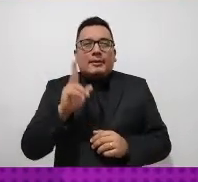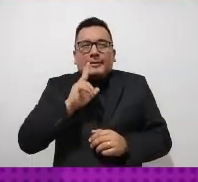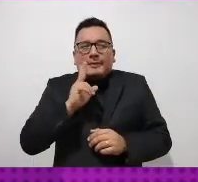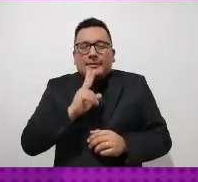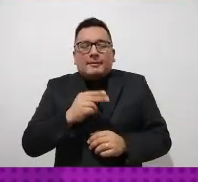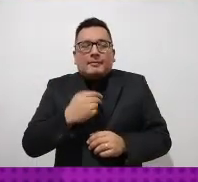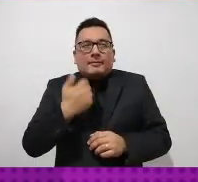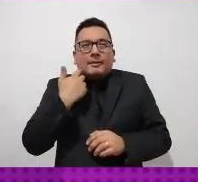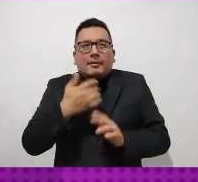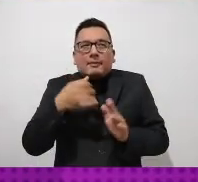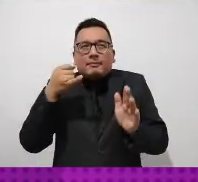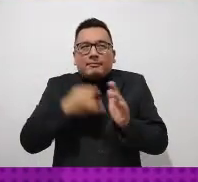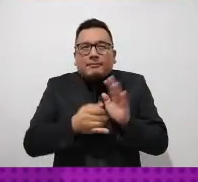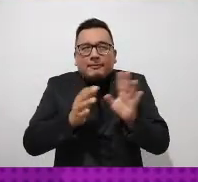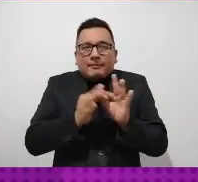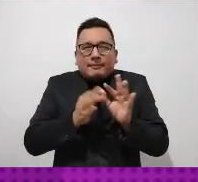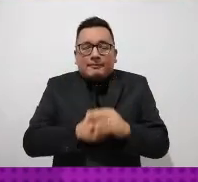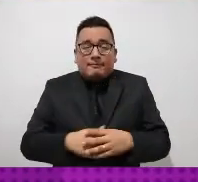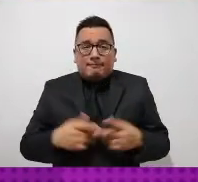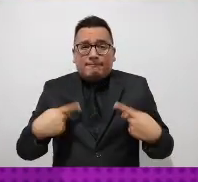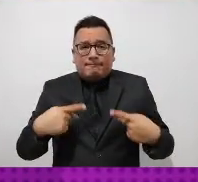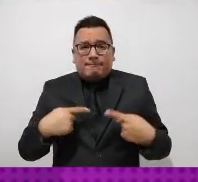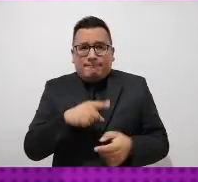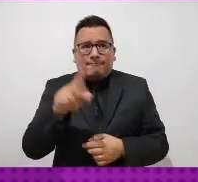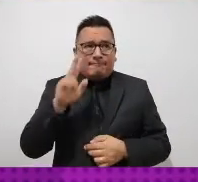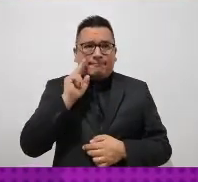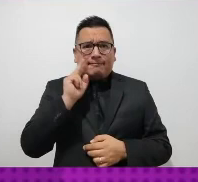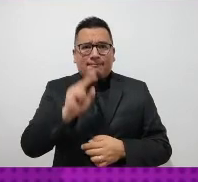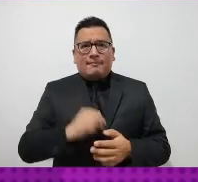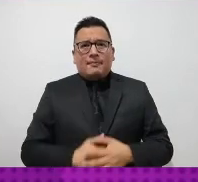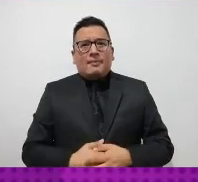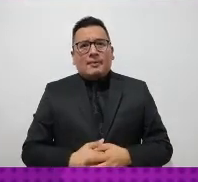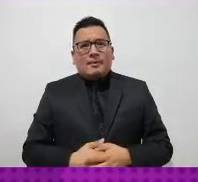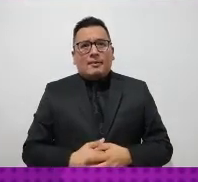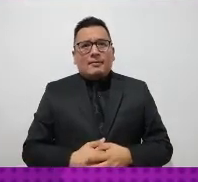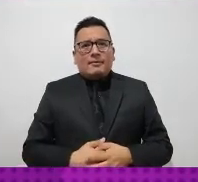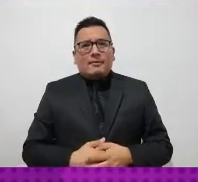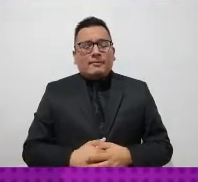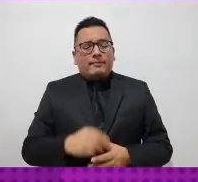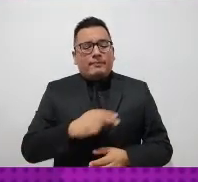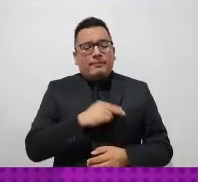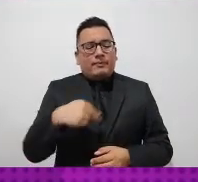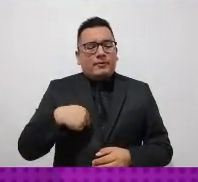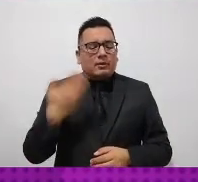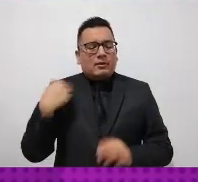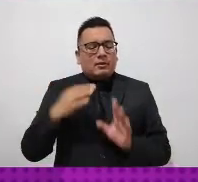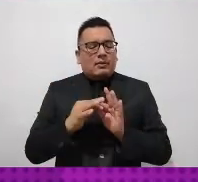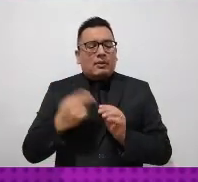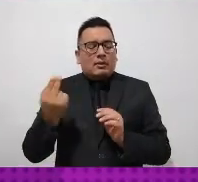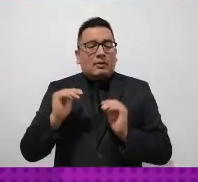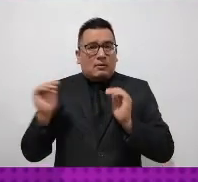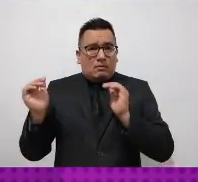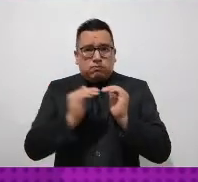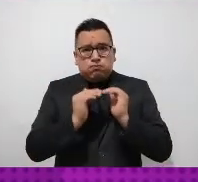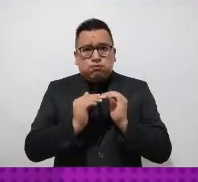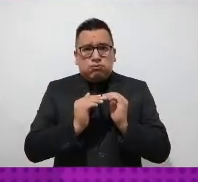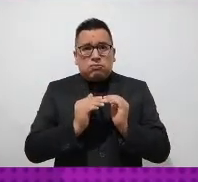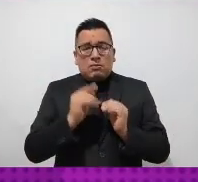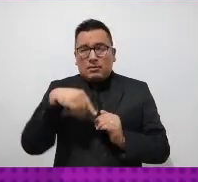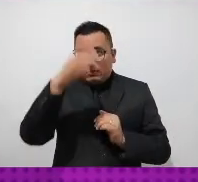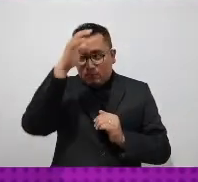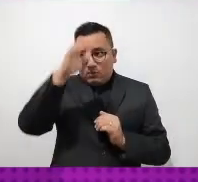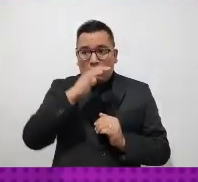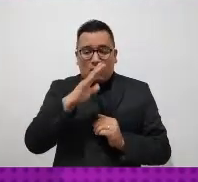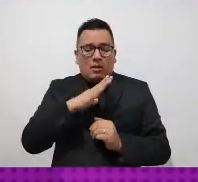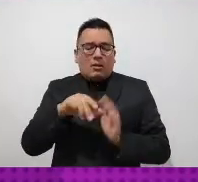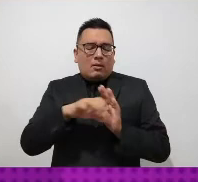de poderme explicar un poquito mejor con la audiencia que nos ve y que nos escucha. Hablábamos de paridad, que existe paridad aquí en el estado de